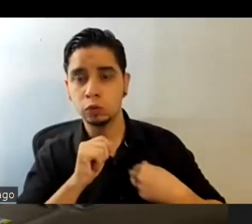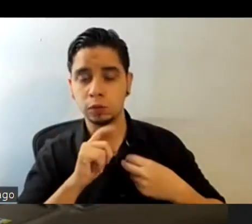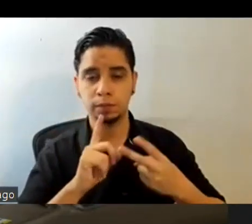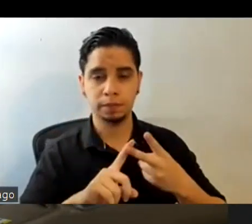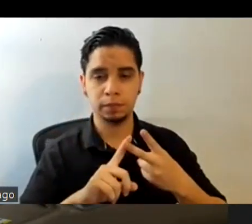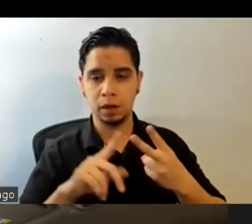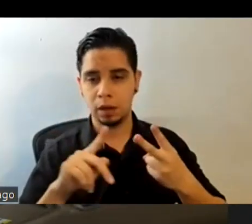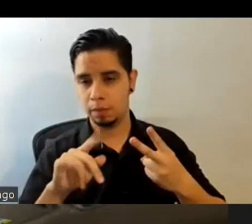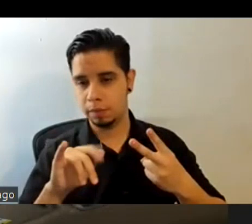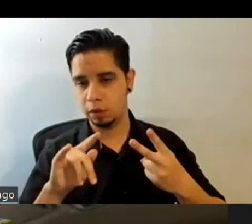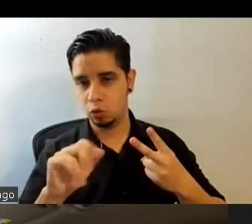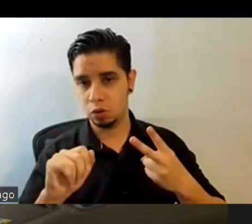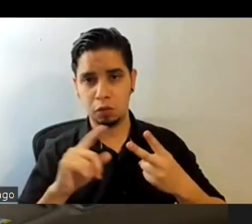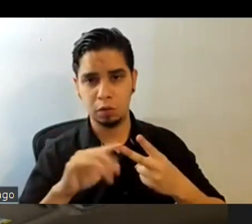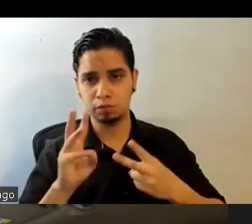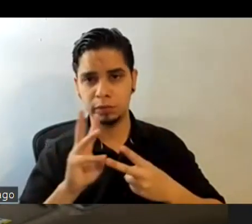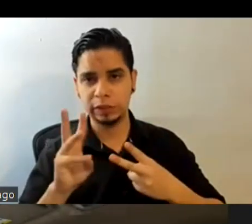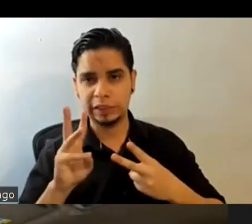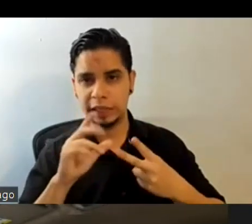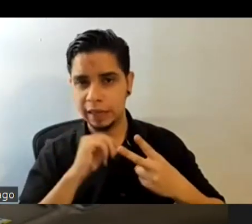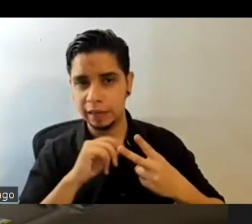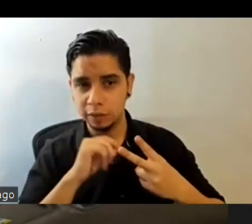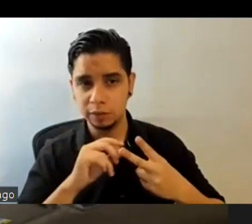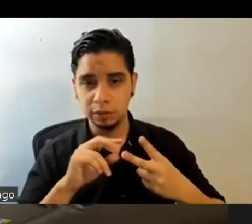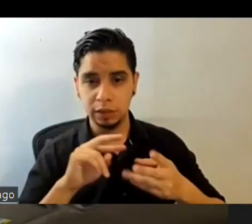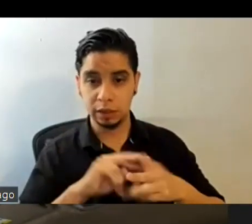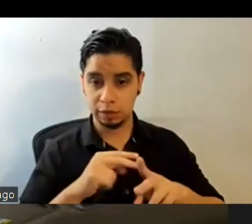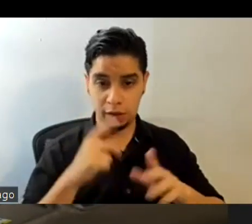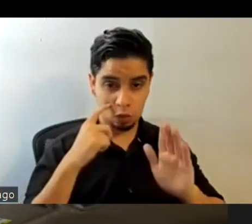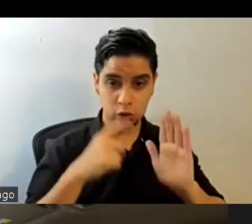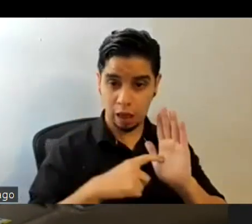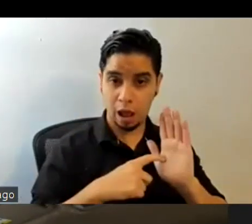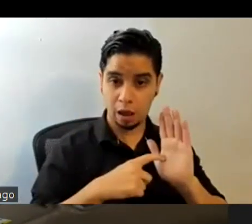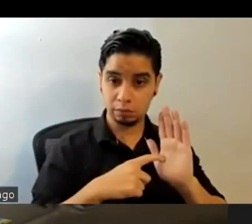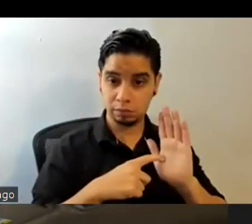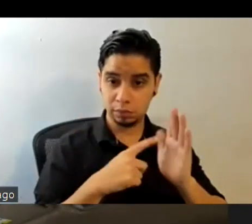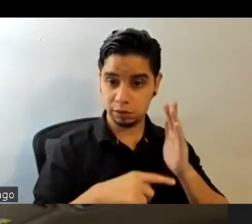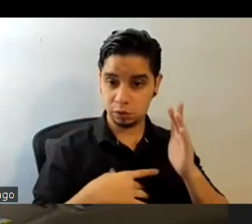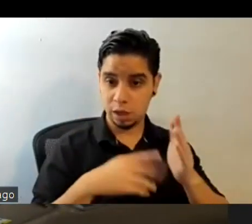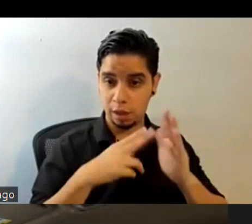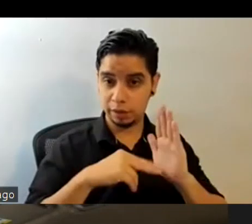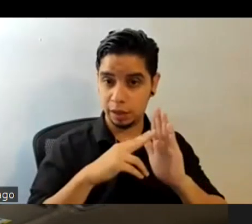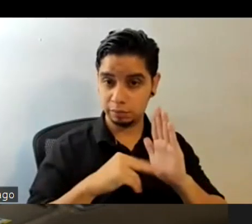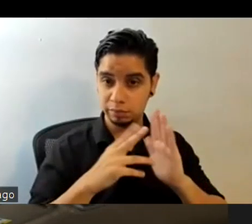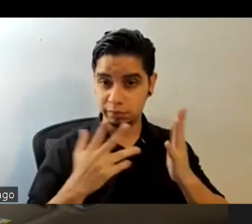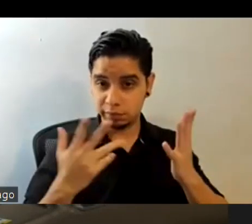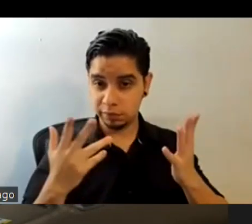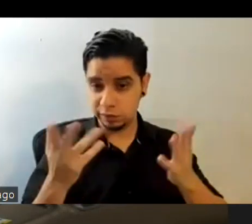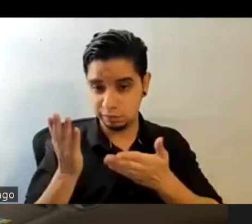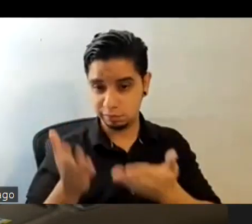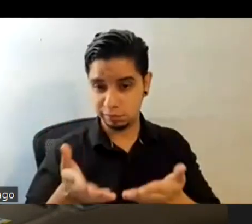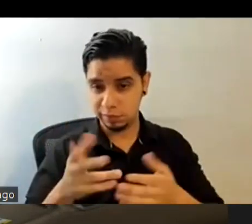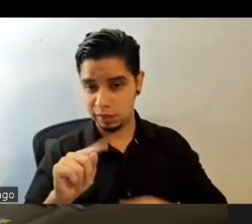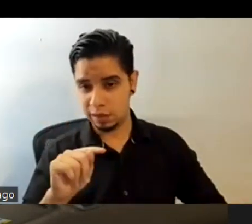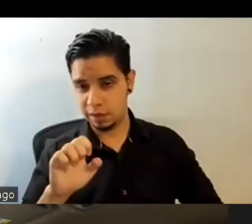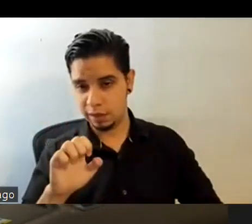esa fue como a los 6 años. O sea, se dieron cuenta. Después más adelante. Se dieron cuenta, dijeron, espérate, a este le gusta pintar, vamos a darle algo